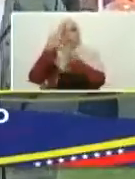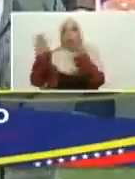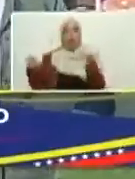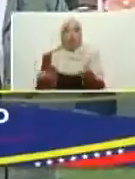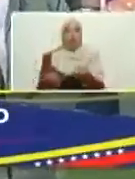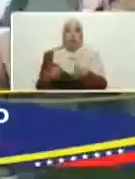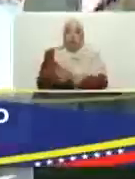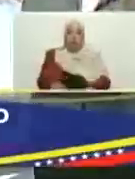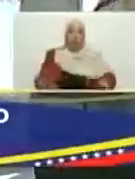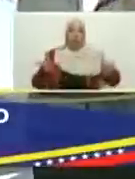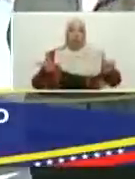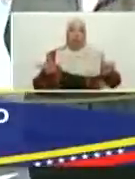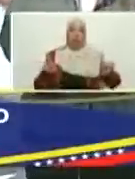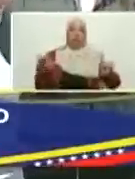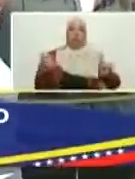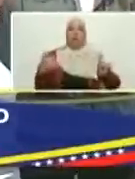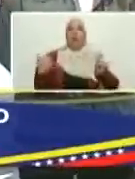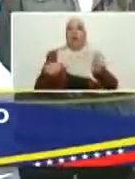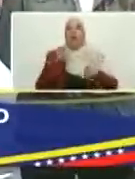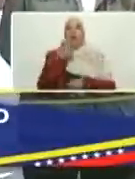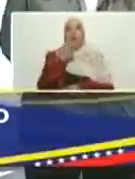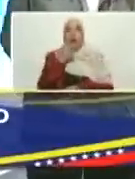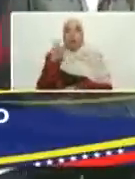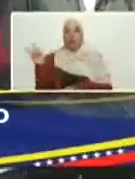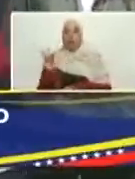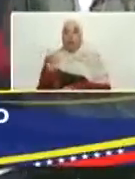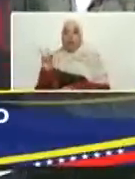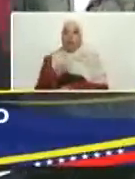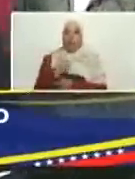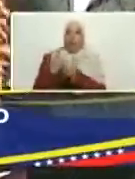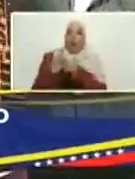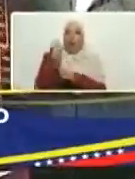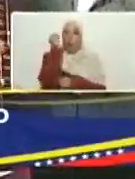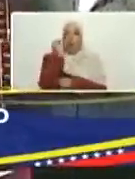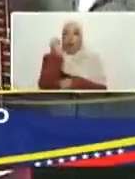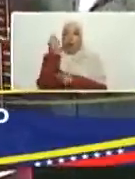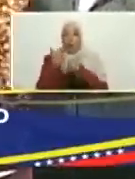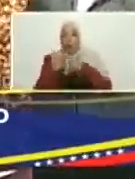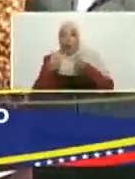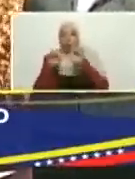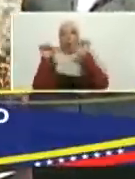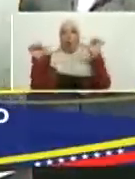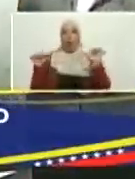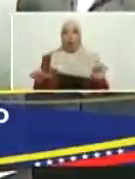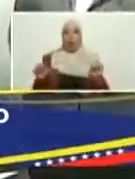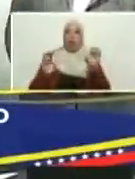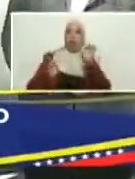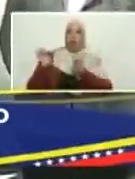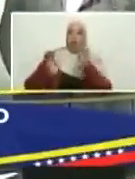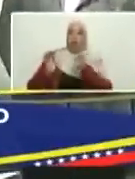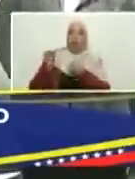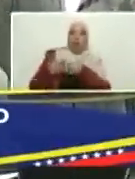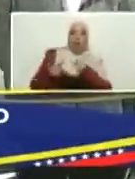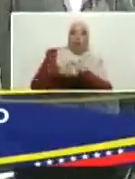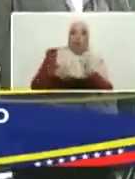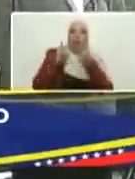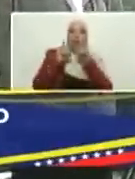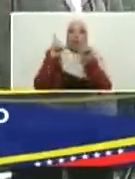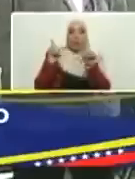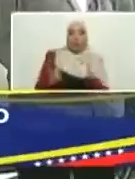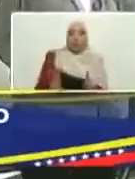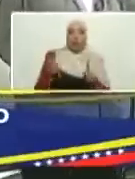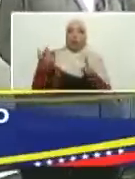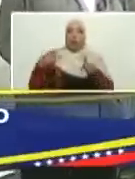no dependientes del extranjero. Políticas soberanas evaluadas, estudiadas, decididas